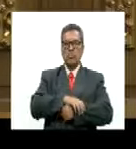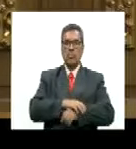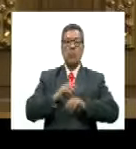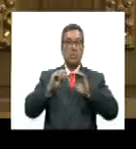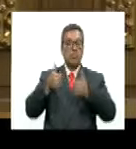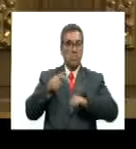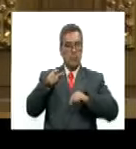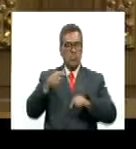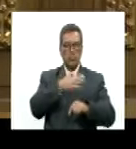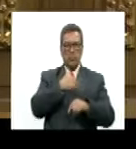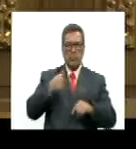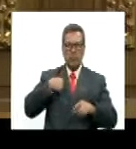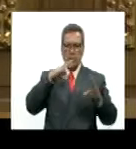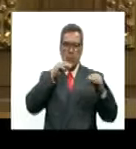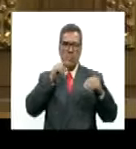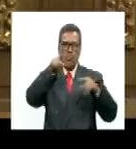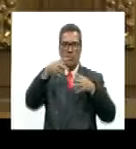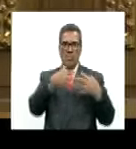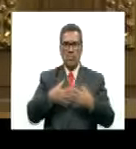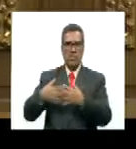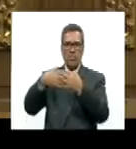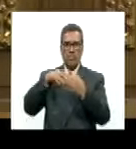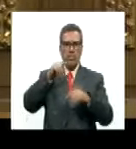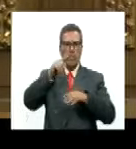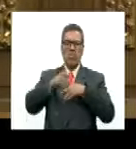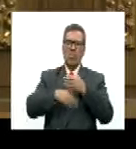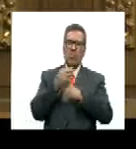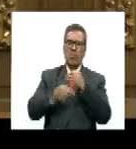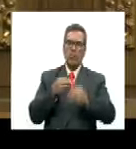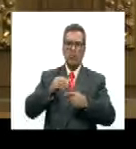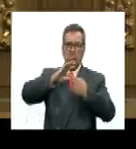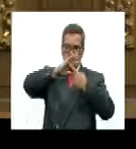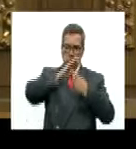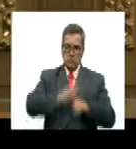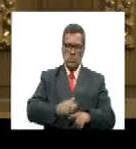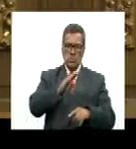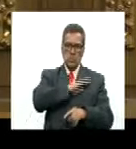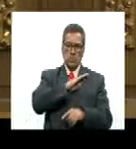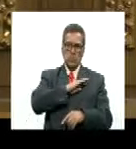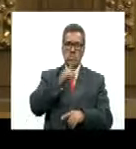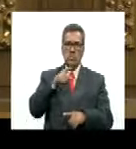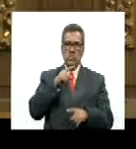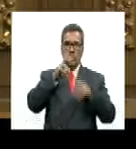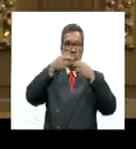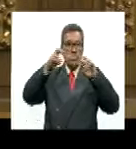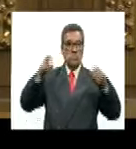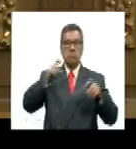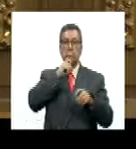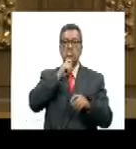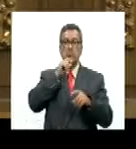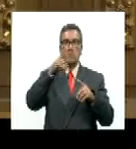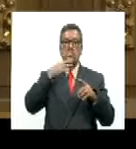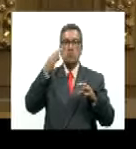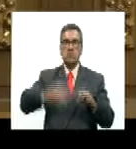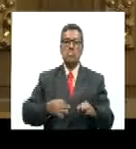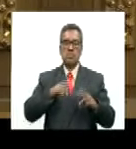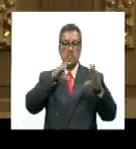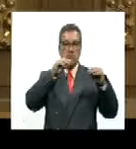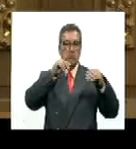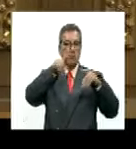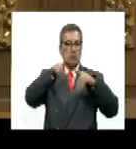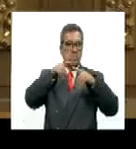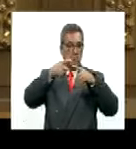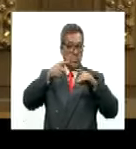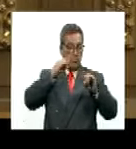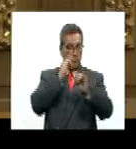Inicialmente yo siempre quise hablar sobre el imperio y sobre cómo nos sometió, y es un tema muy difícil para hablar en las redes.